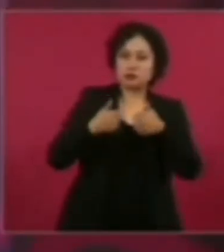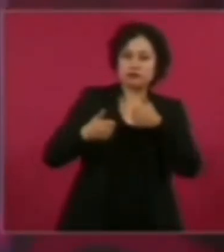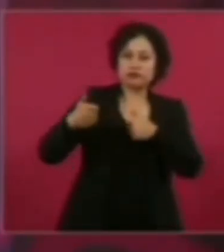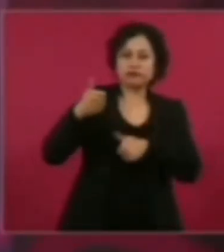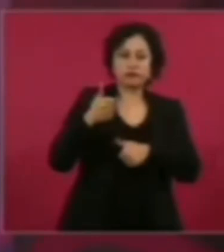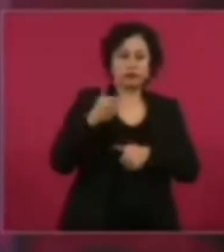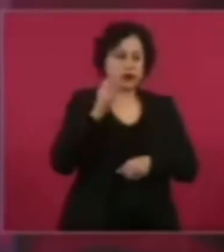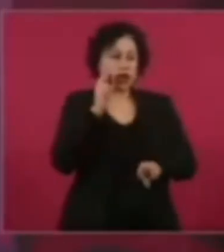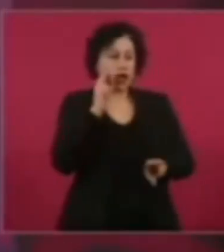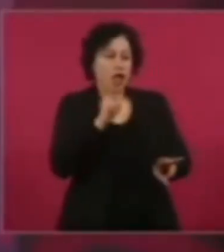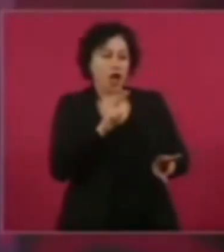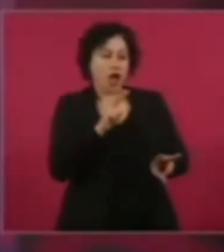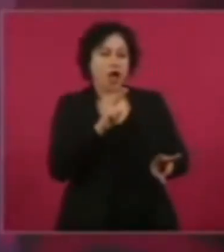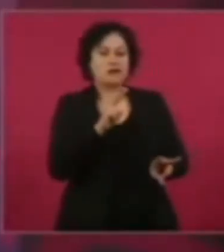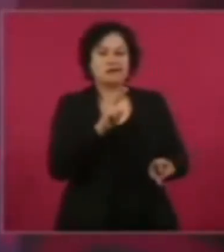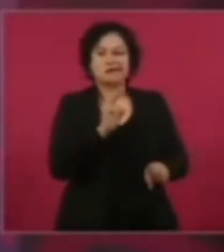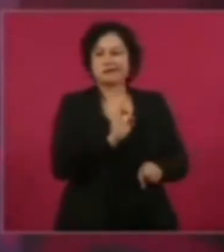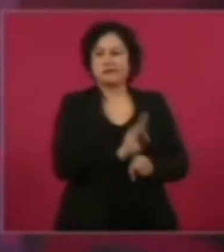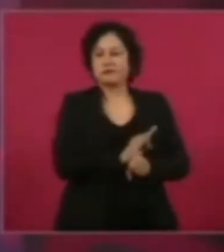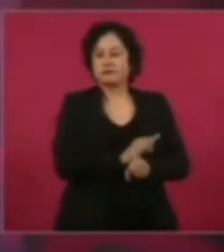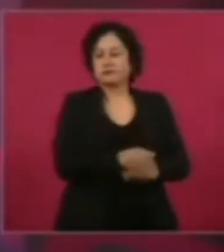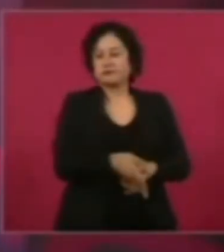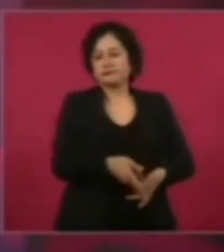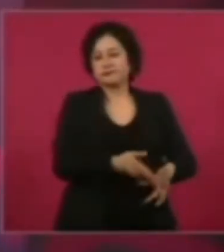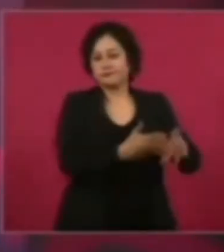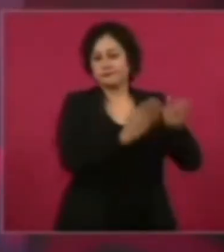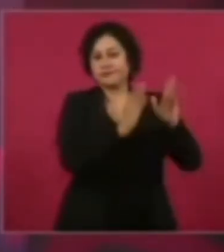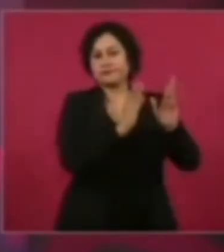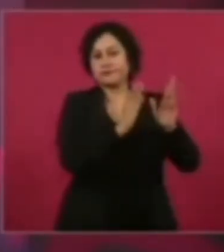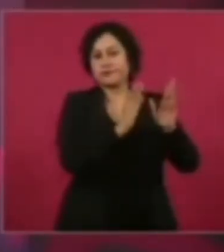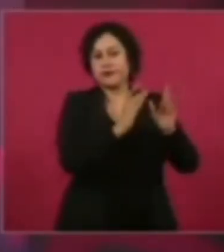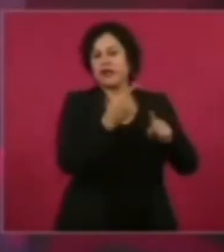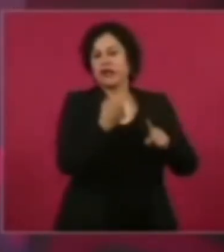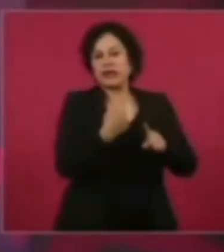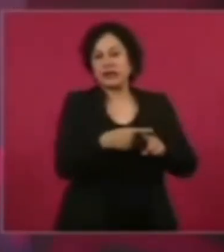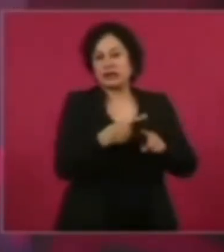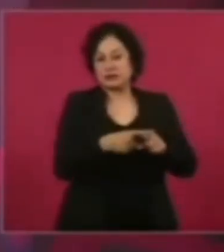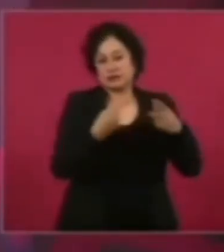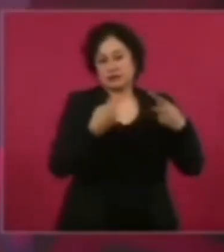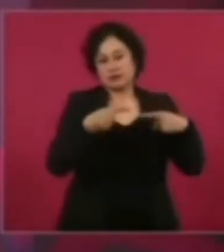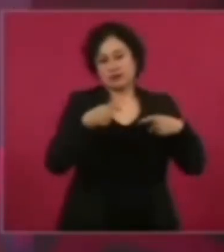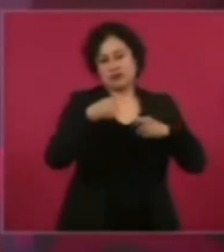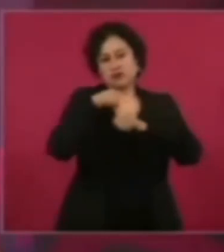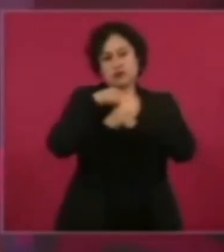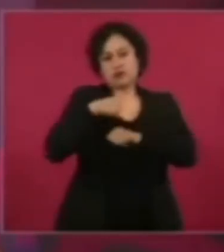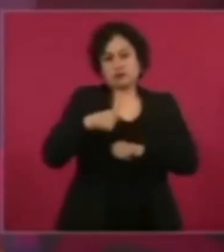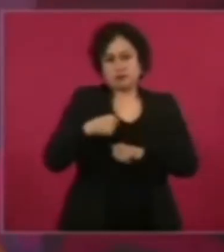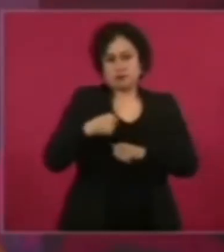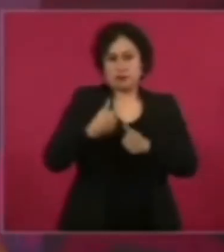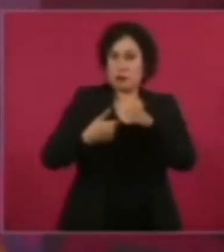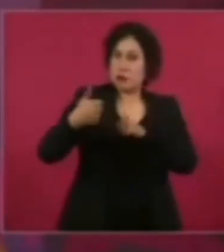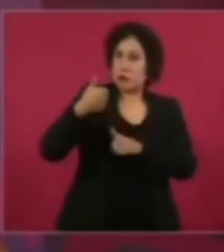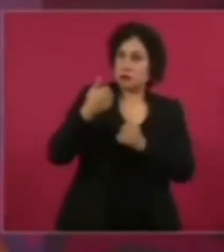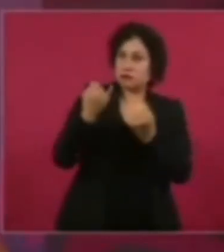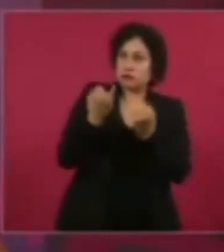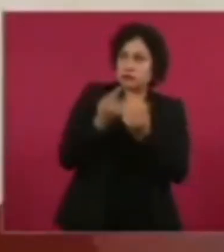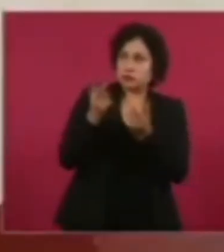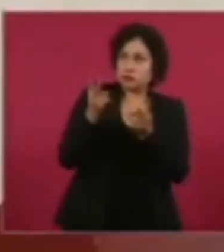robar también a los funcionarios y desde luego a los